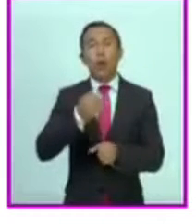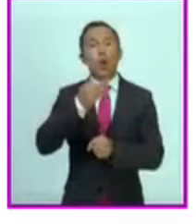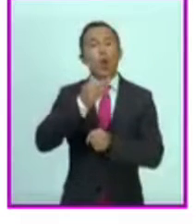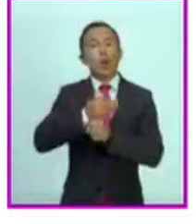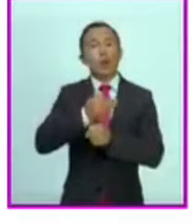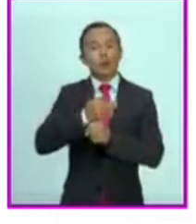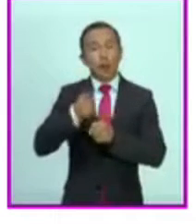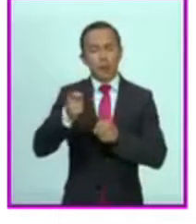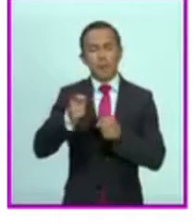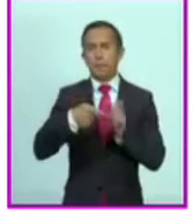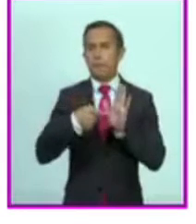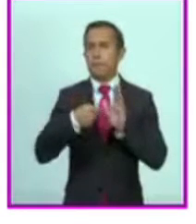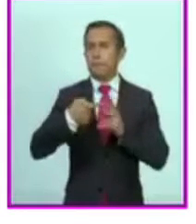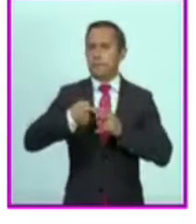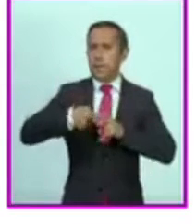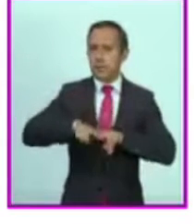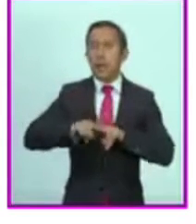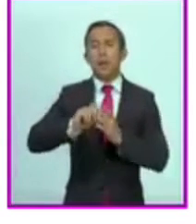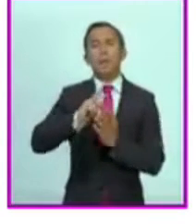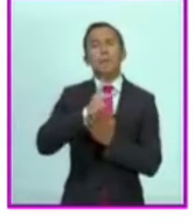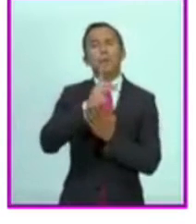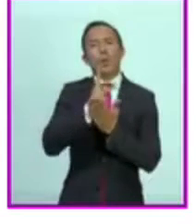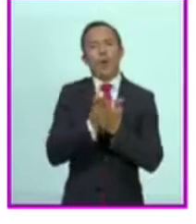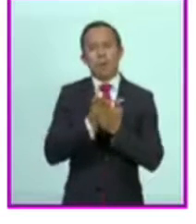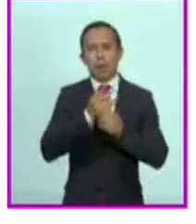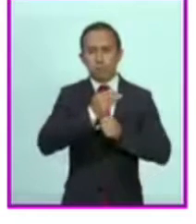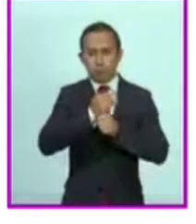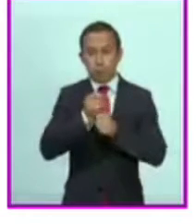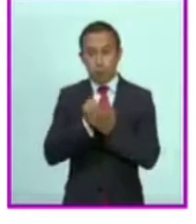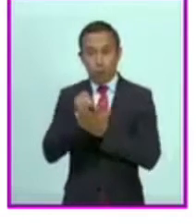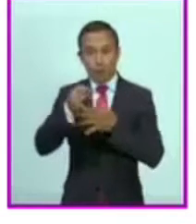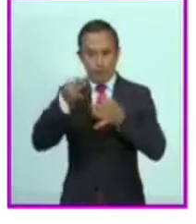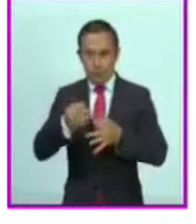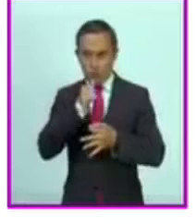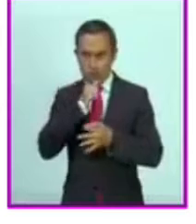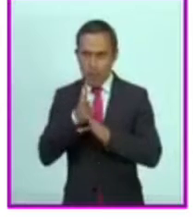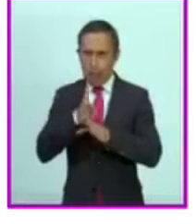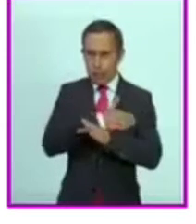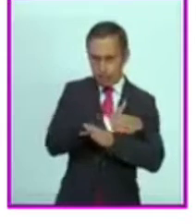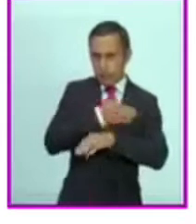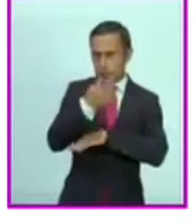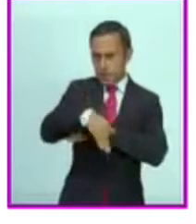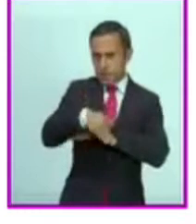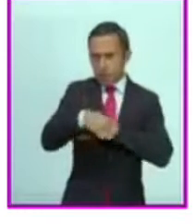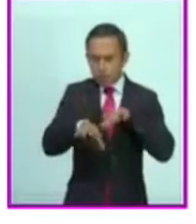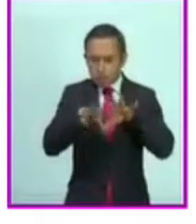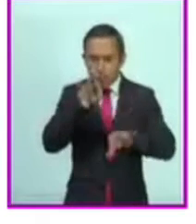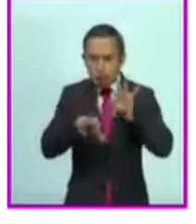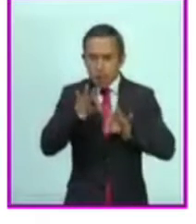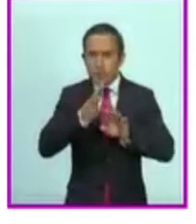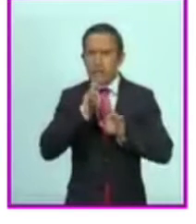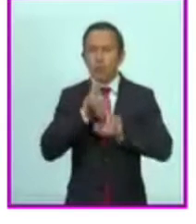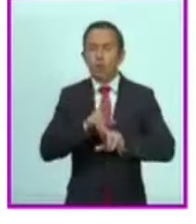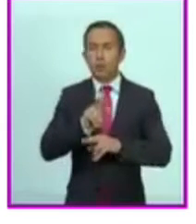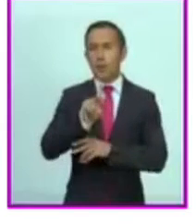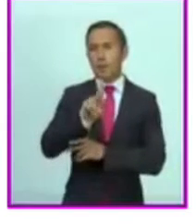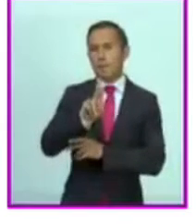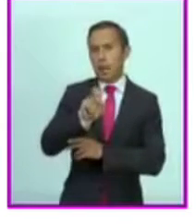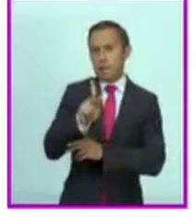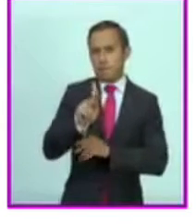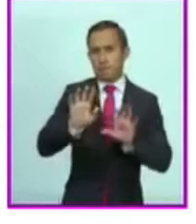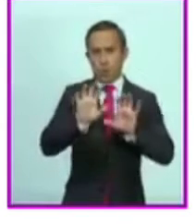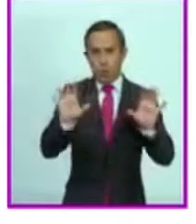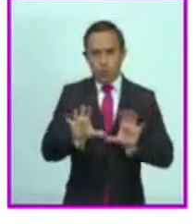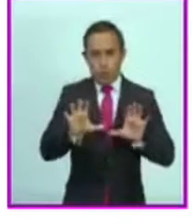en el programa de resultados electorales preliminares prep la información proveniente de las actas de escrutinio y cómputo